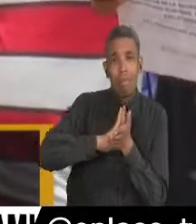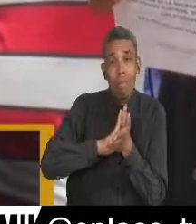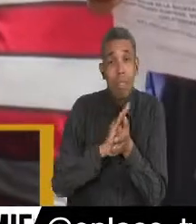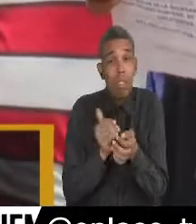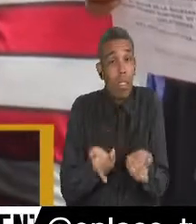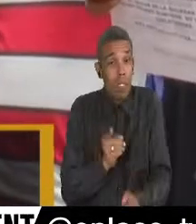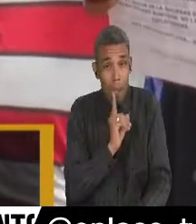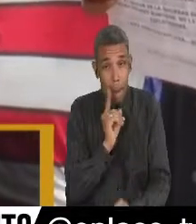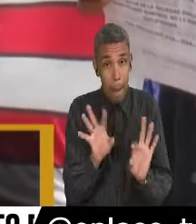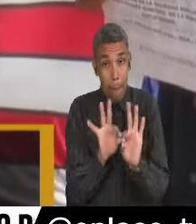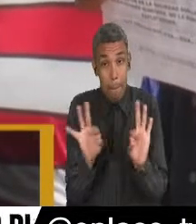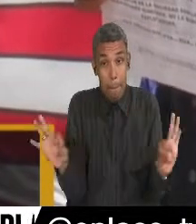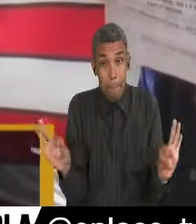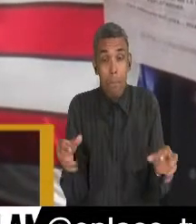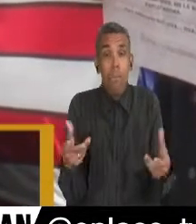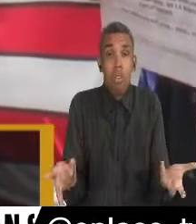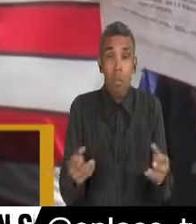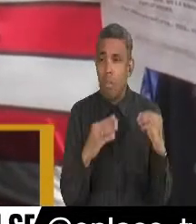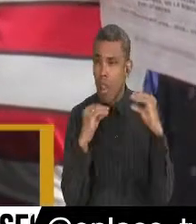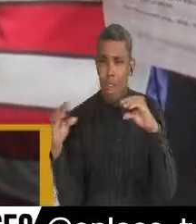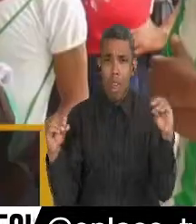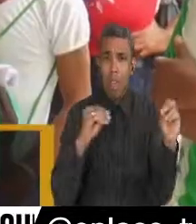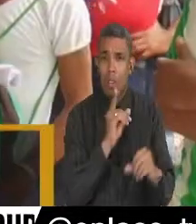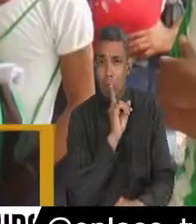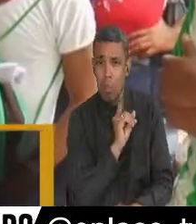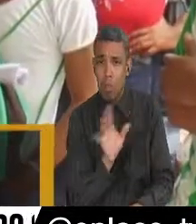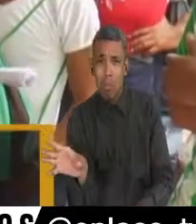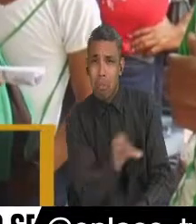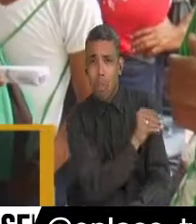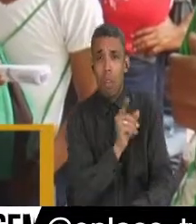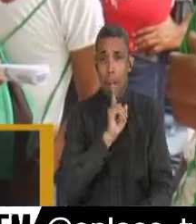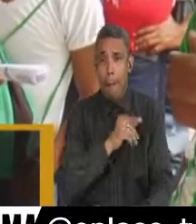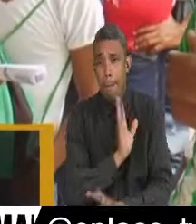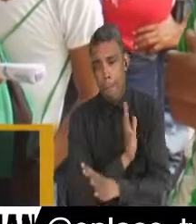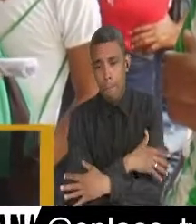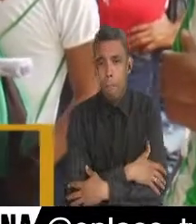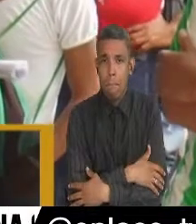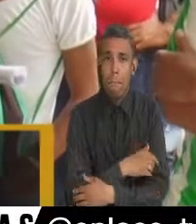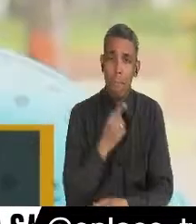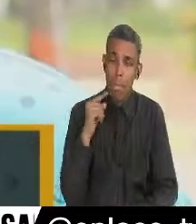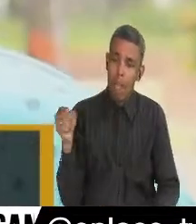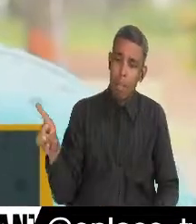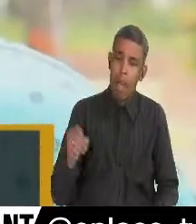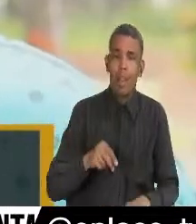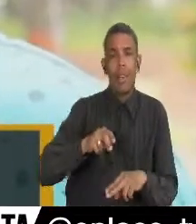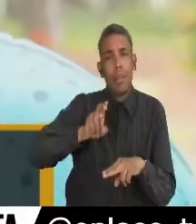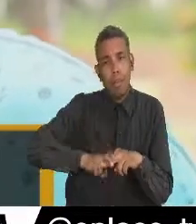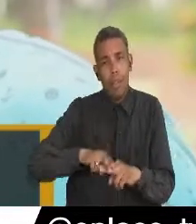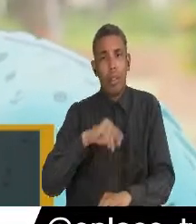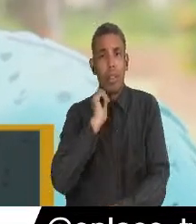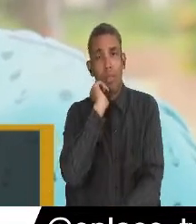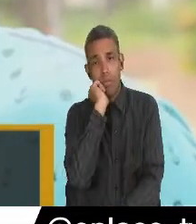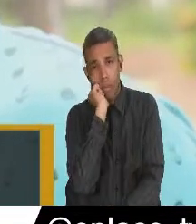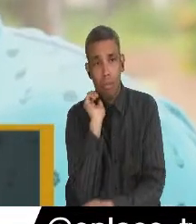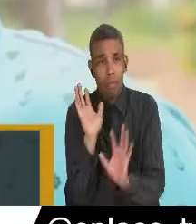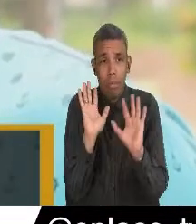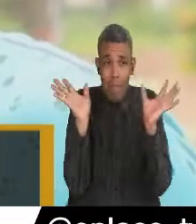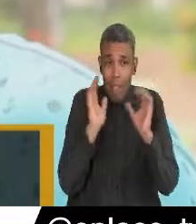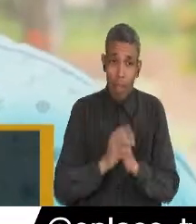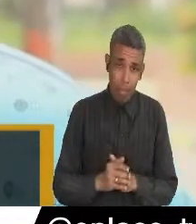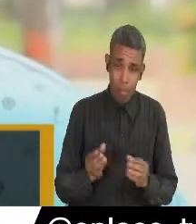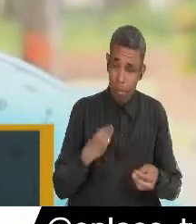dice nada, nadie comenta nada, nadie dice nada, siéntese ahí, llega el almuerzo, almorzamos y listo, no